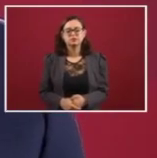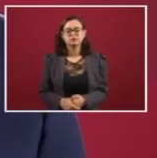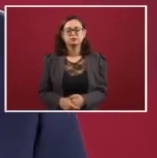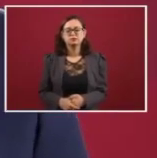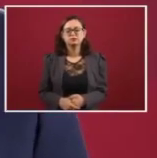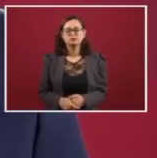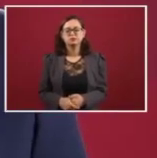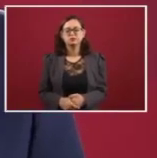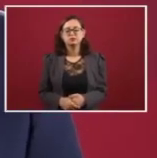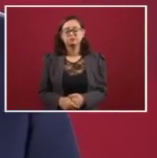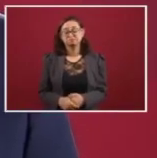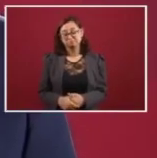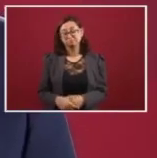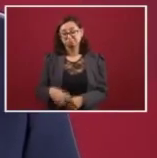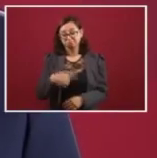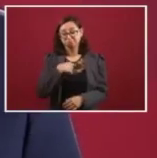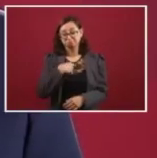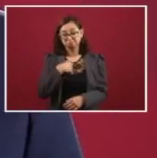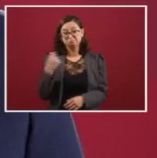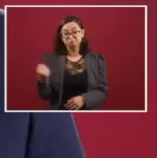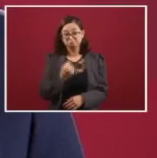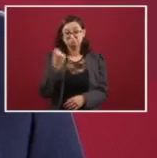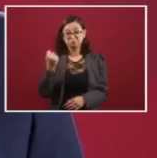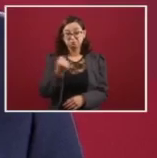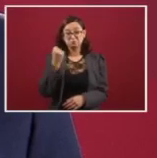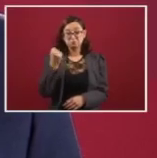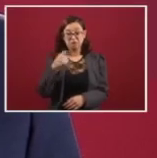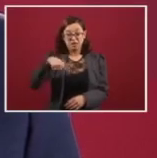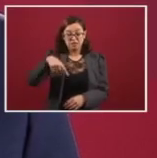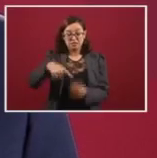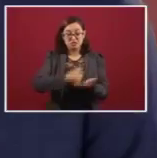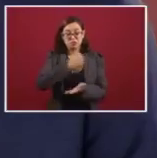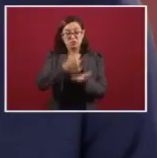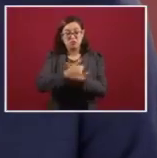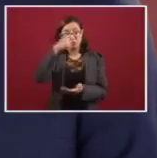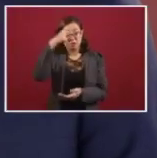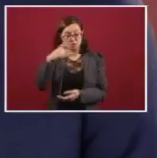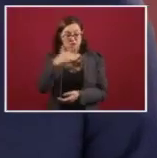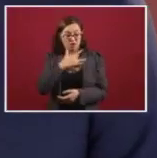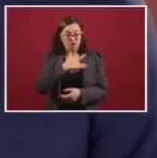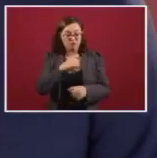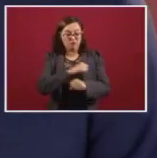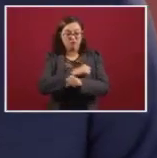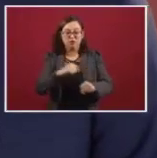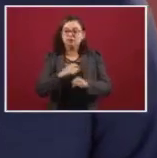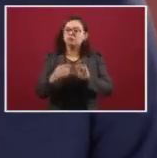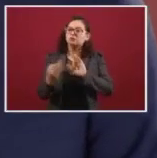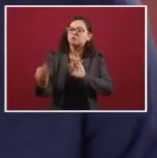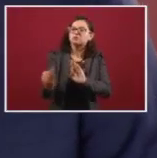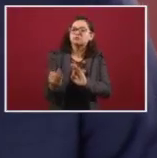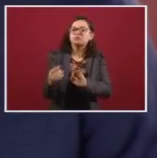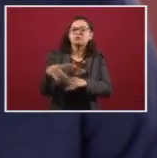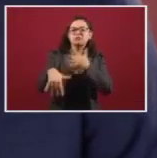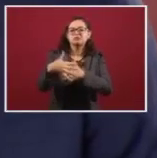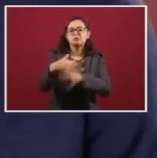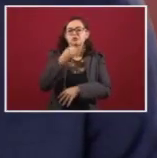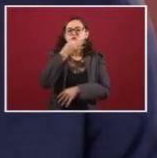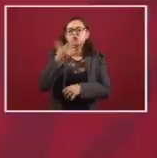yo tuve la suerte de que a mí me dio el infarto aquí en la Ciudad de México, a 15 minutos de un hospital.